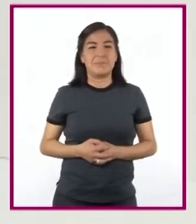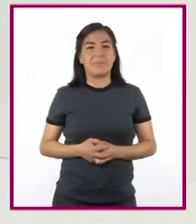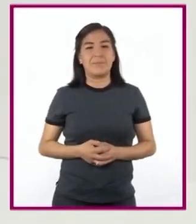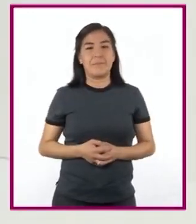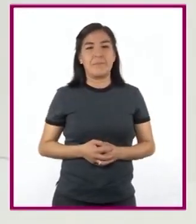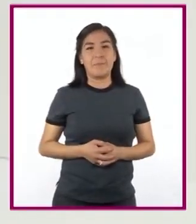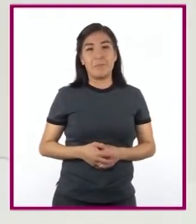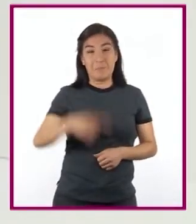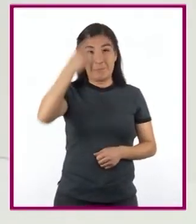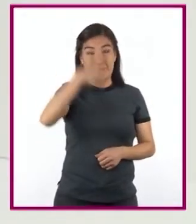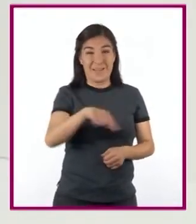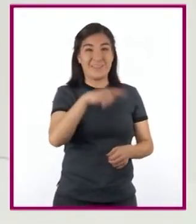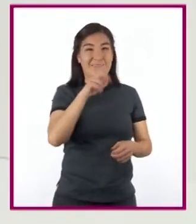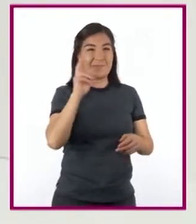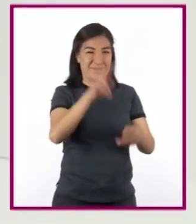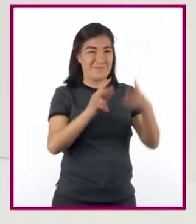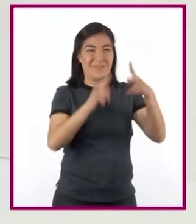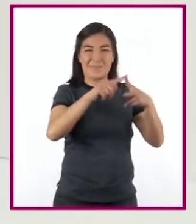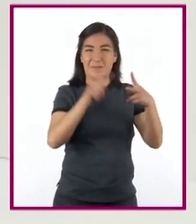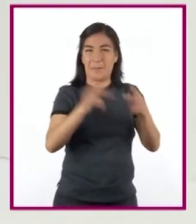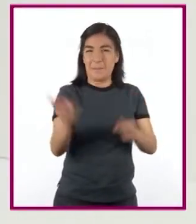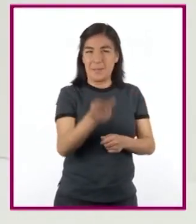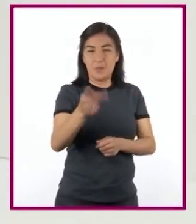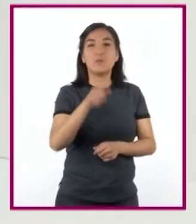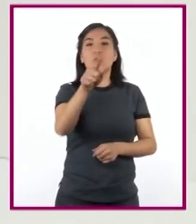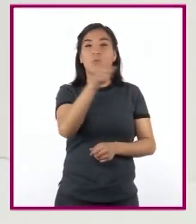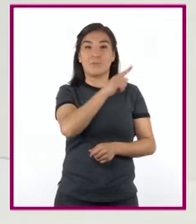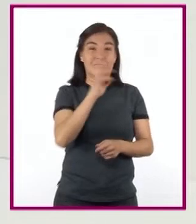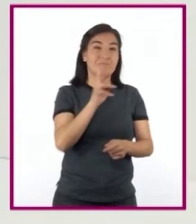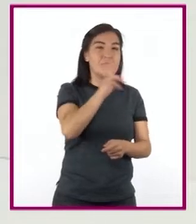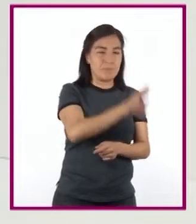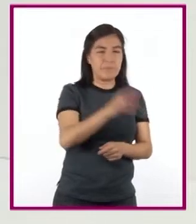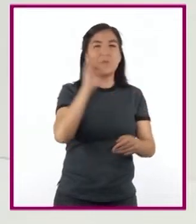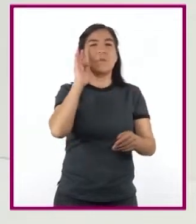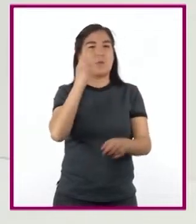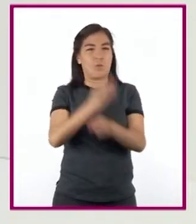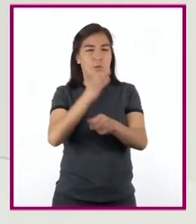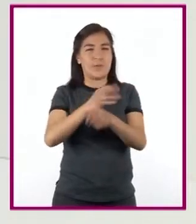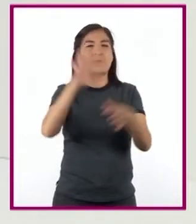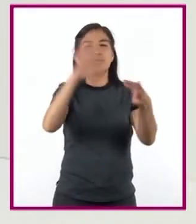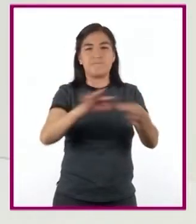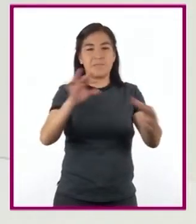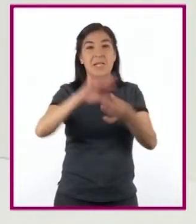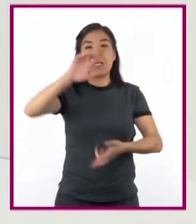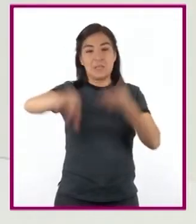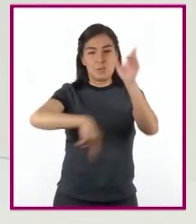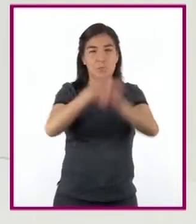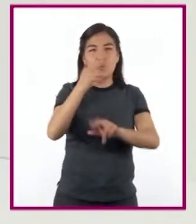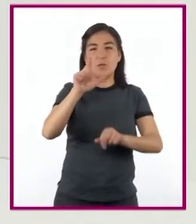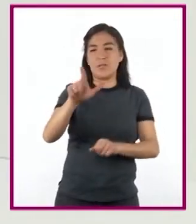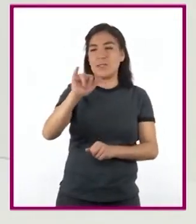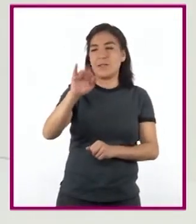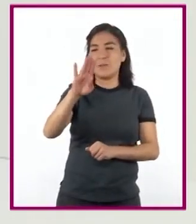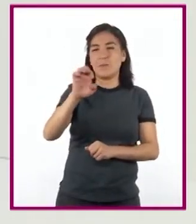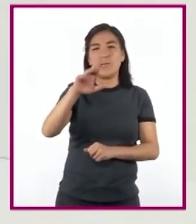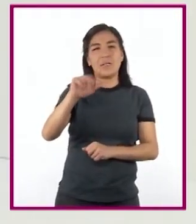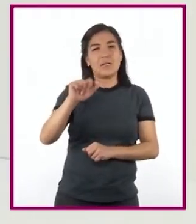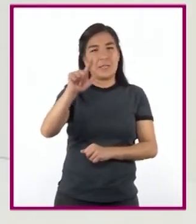Para contestar estos cuestionamientos, retomaremos 2 revoluciones liberales vistas